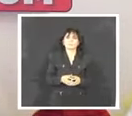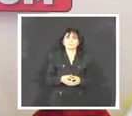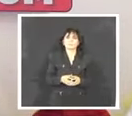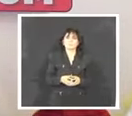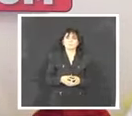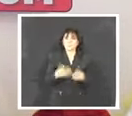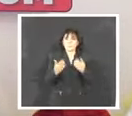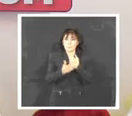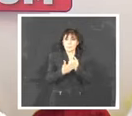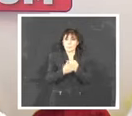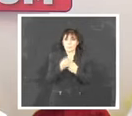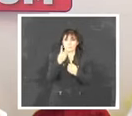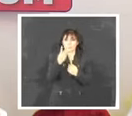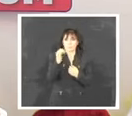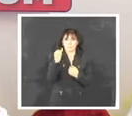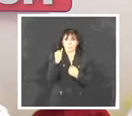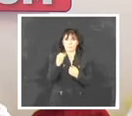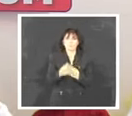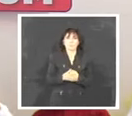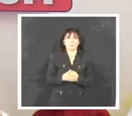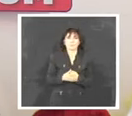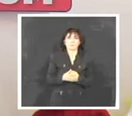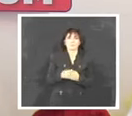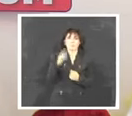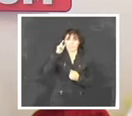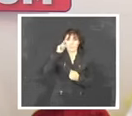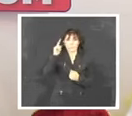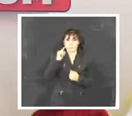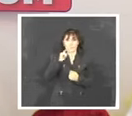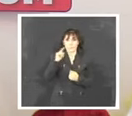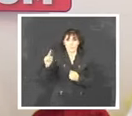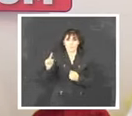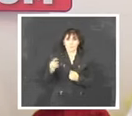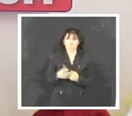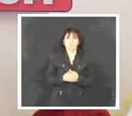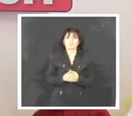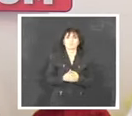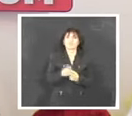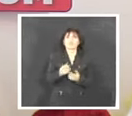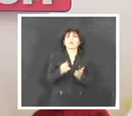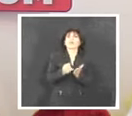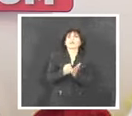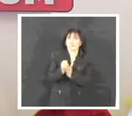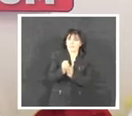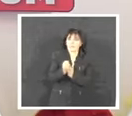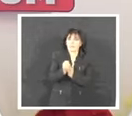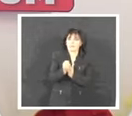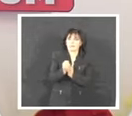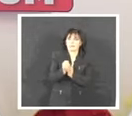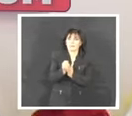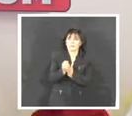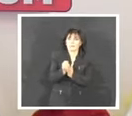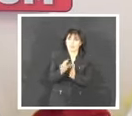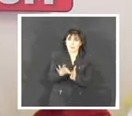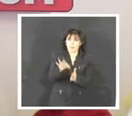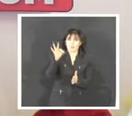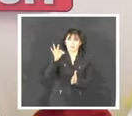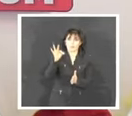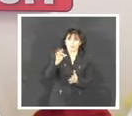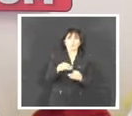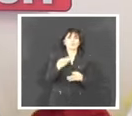este 2 de junio, Zumpango tiene una decisión que tomar. Todo